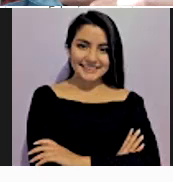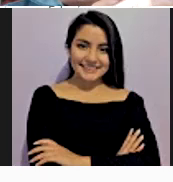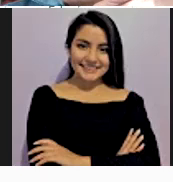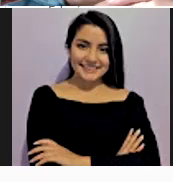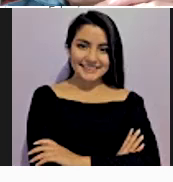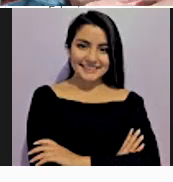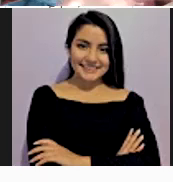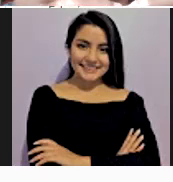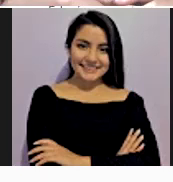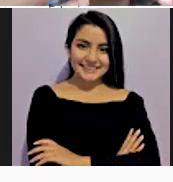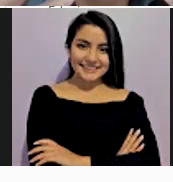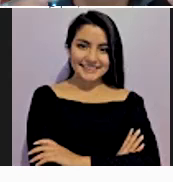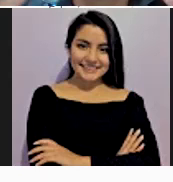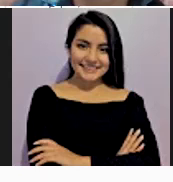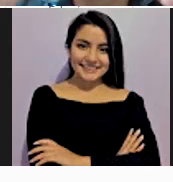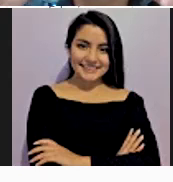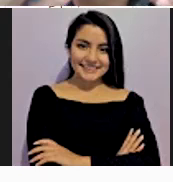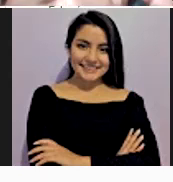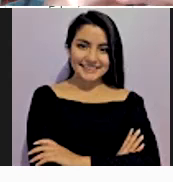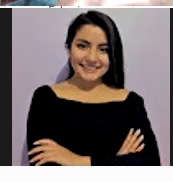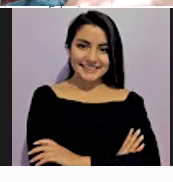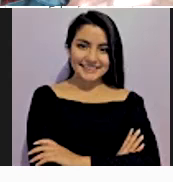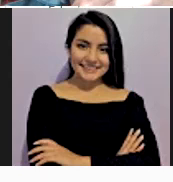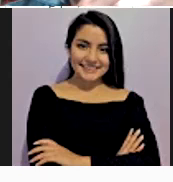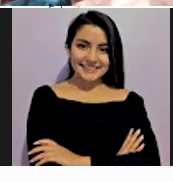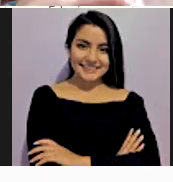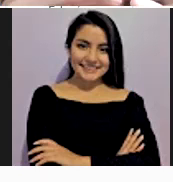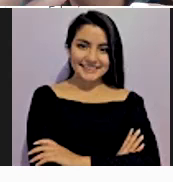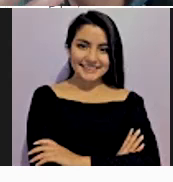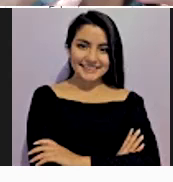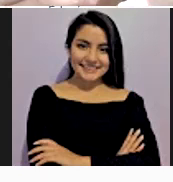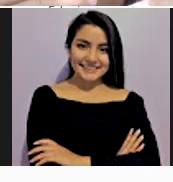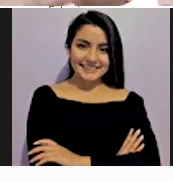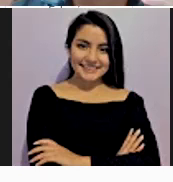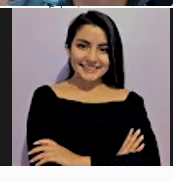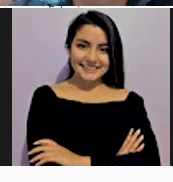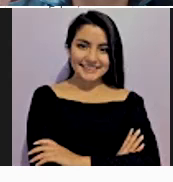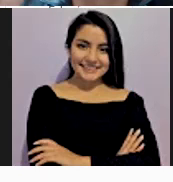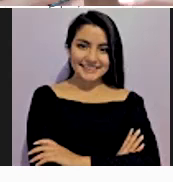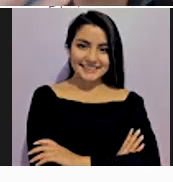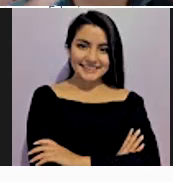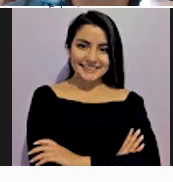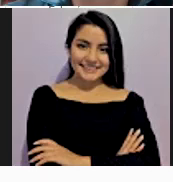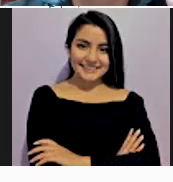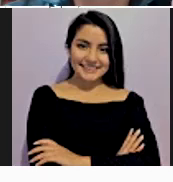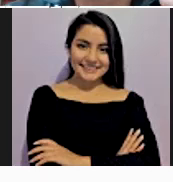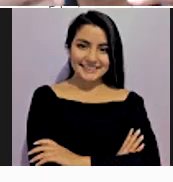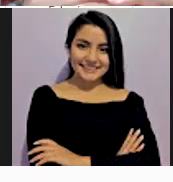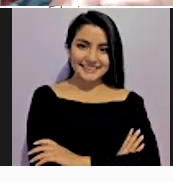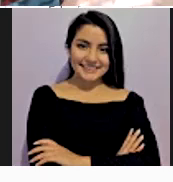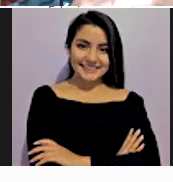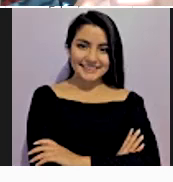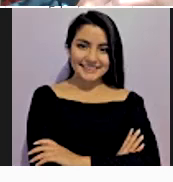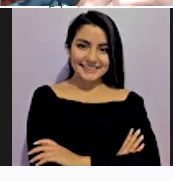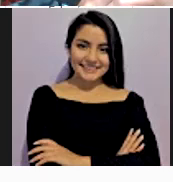¿Bajo qué formas? Sí, ¿bajo qué formas se mueve el sedimento de fondo? ¿O cómo se mueve el sedimento de fondo? ¿Cómo nomás se mueve? Entonces, a mí